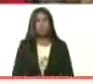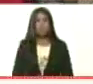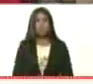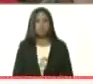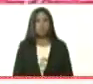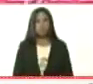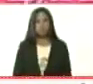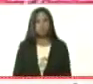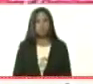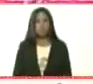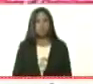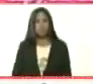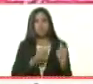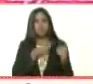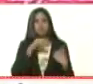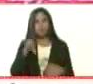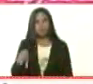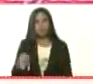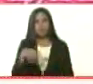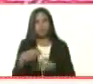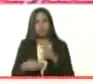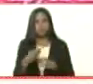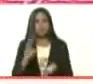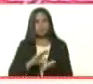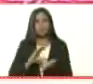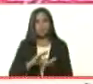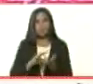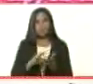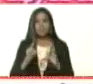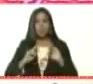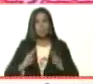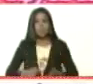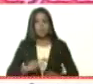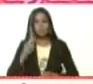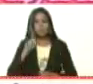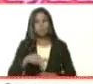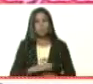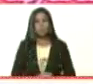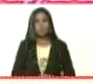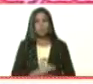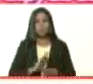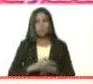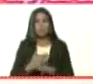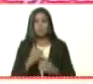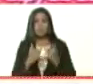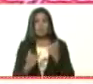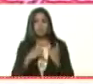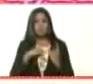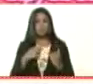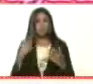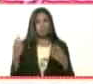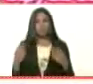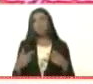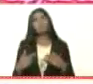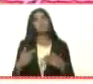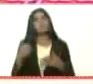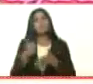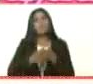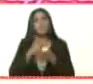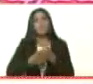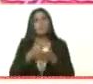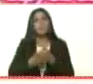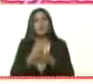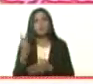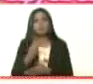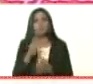La responsabilidad del Estado de poner en el centro el ser humano, porque al final estamos debatiendo entre